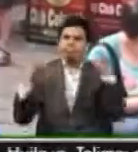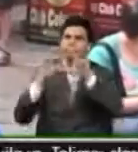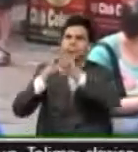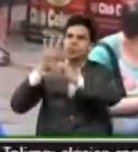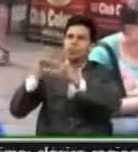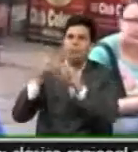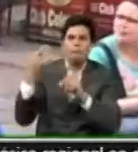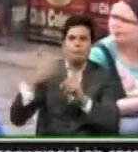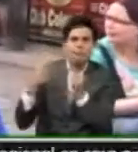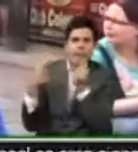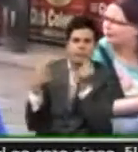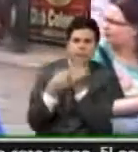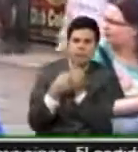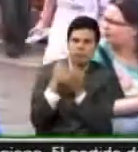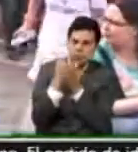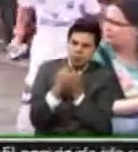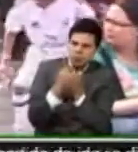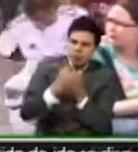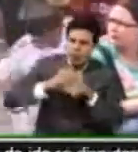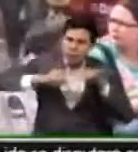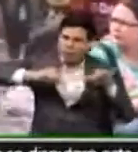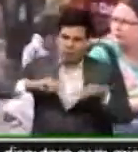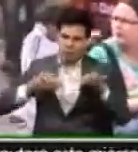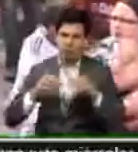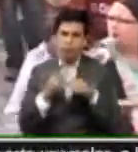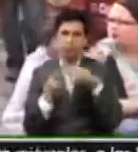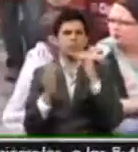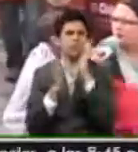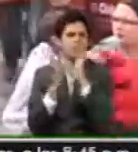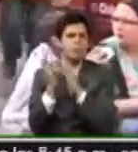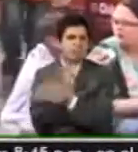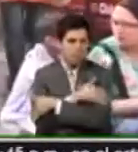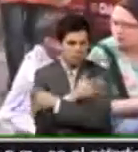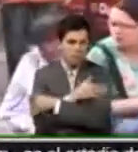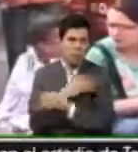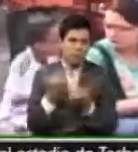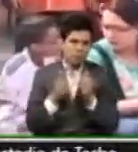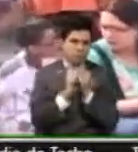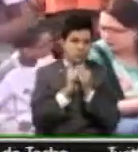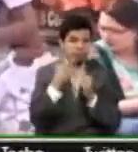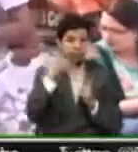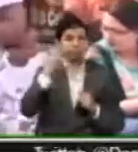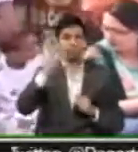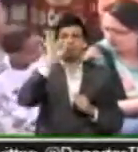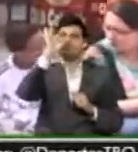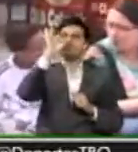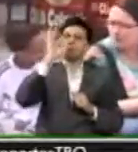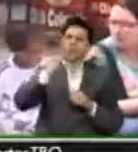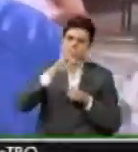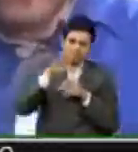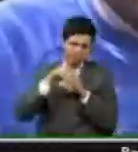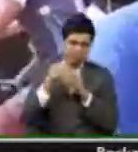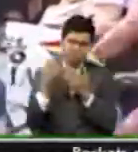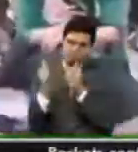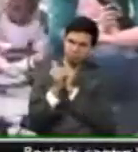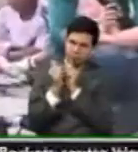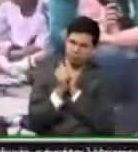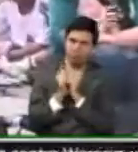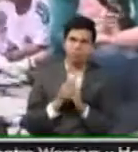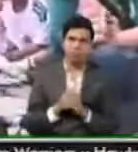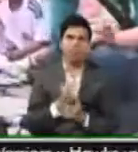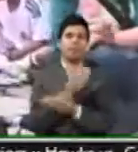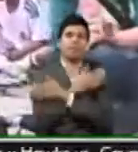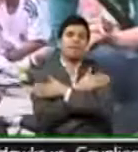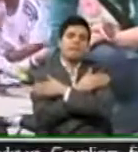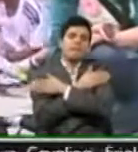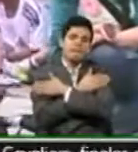nosotros lo hemos visto siempre en los eventos lo que es Semana Santa en Pamplona y ahora en los eventos deportivos también me parece muy bien que nos estén acompañando los felicito